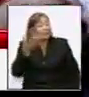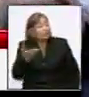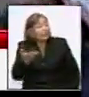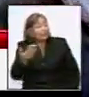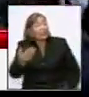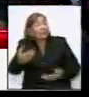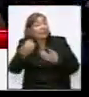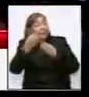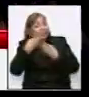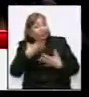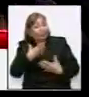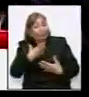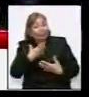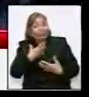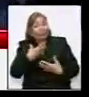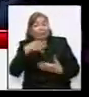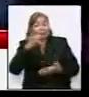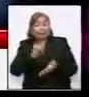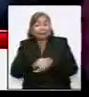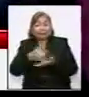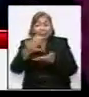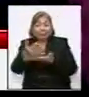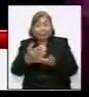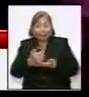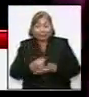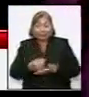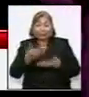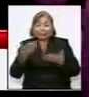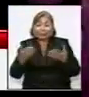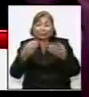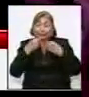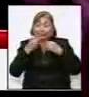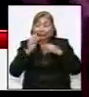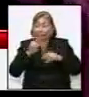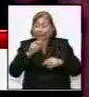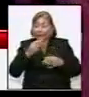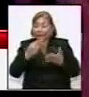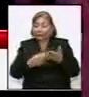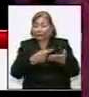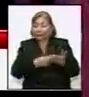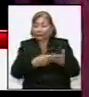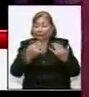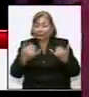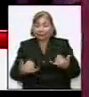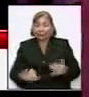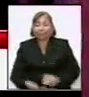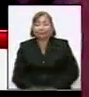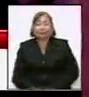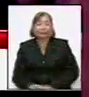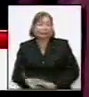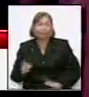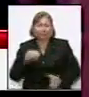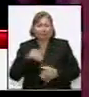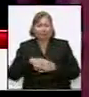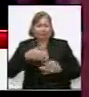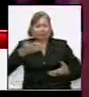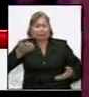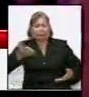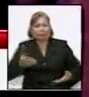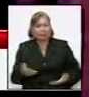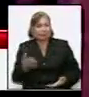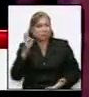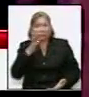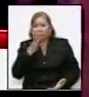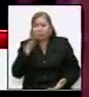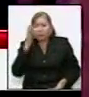avisar y si ha recogido o no algunos de los la tendencia que aún en el debate de hoy día no se puede votar ha sido más si no si no